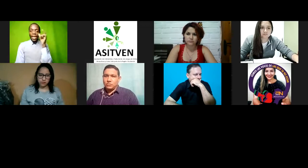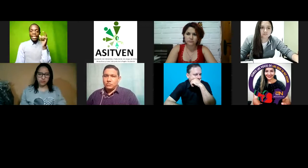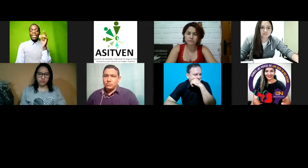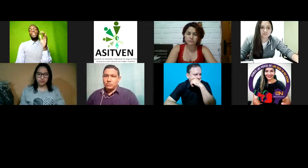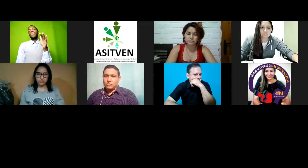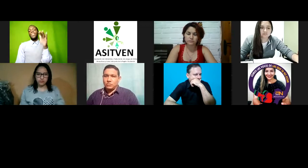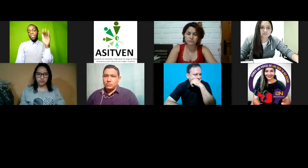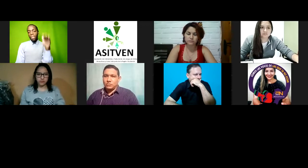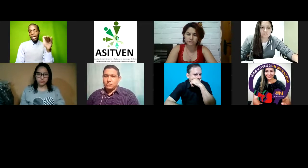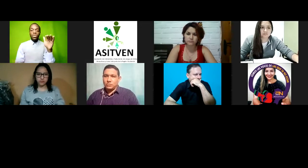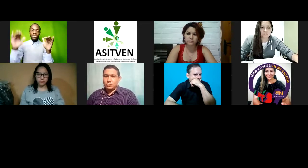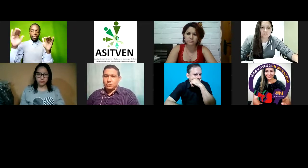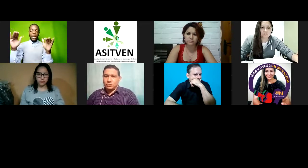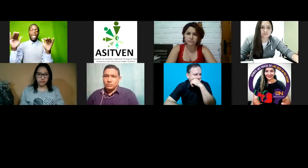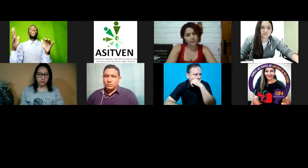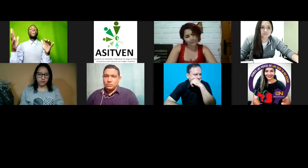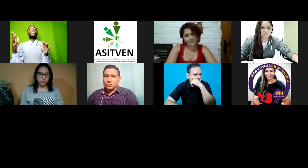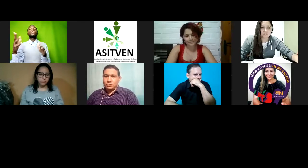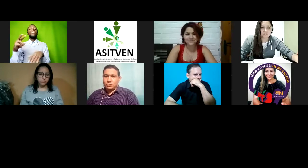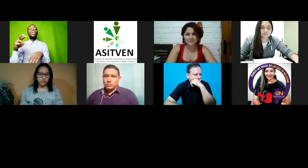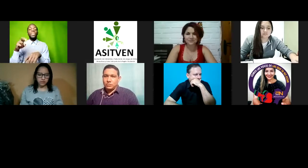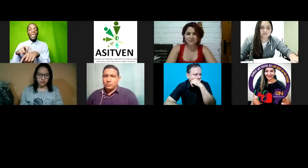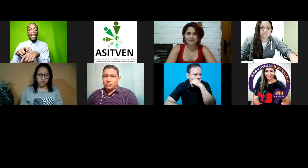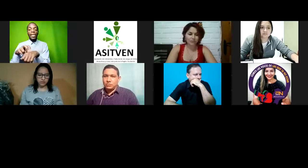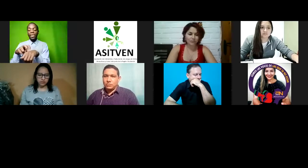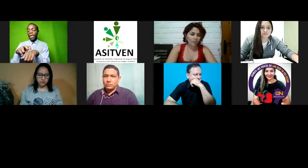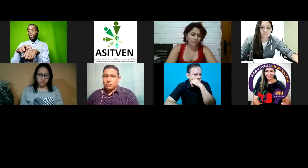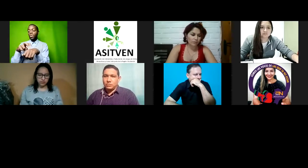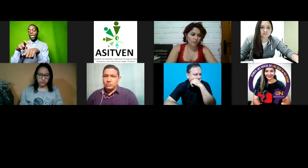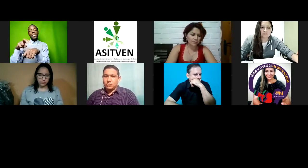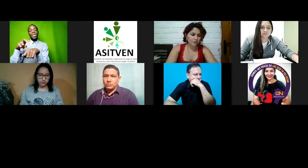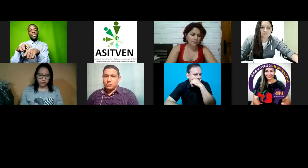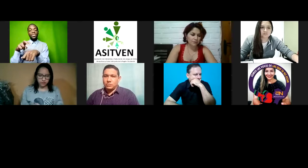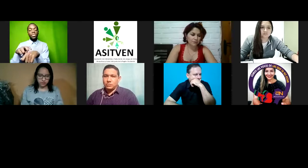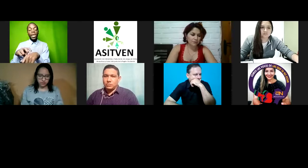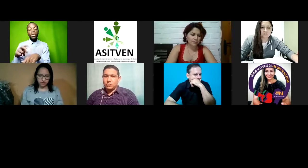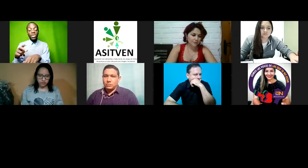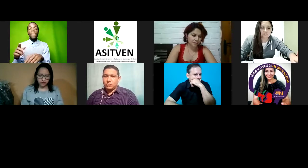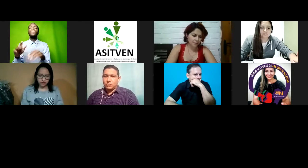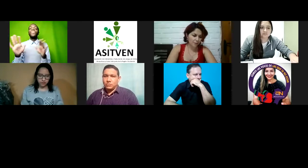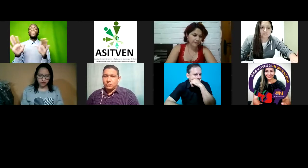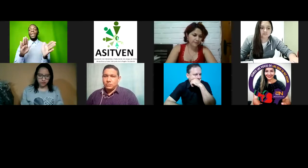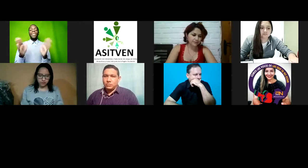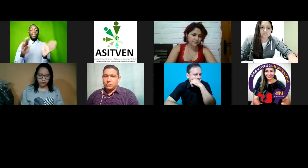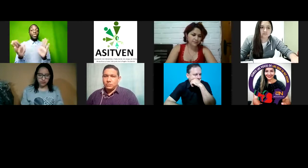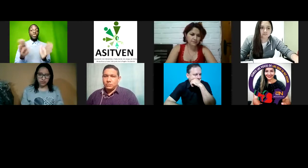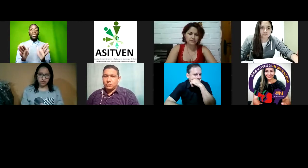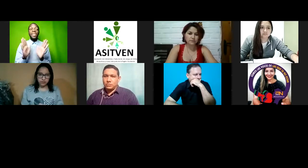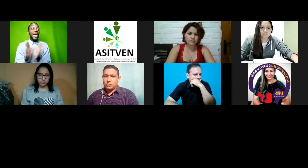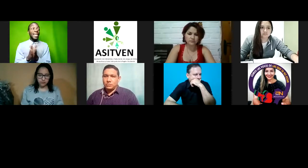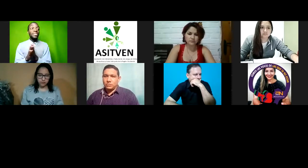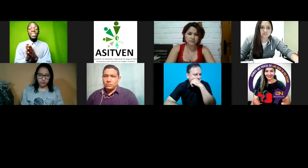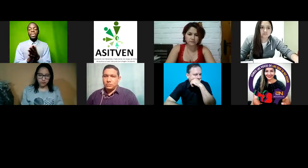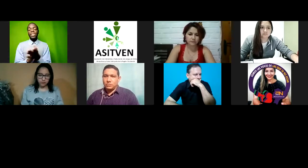video, lentes, y es más bajito. Hay otro personaje interactuador allí, que su nombre es José, y ambos